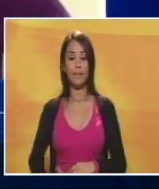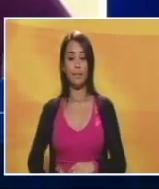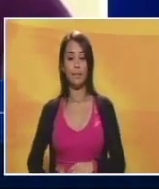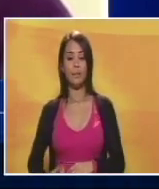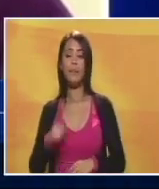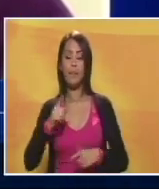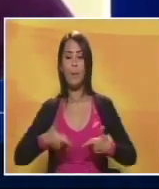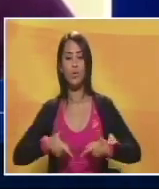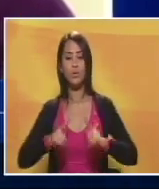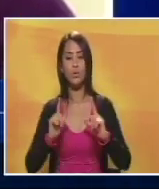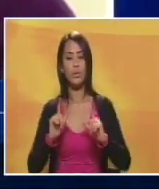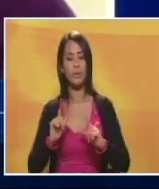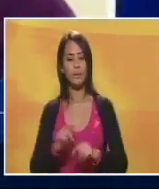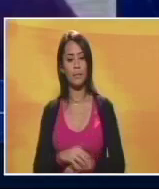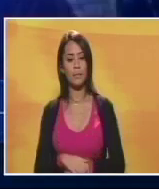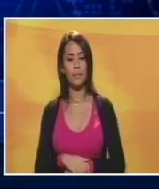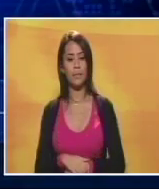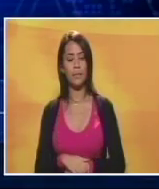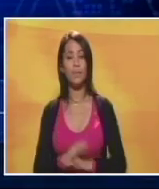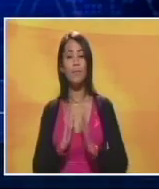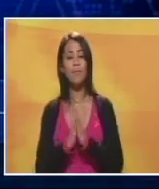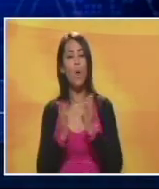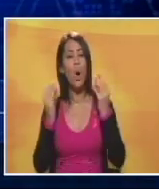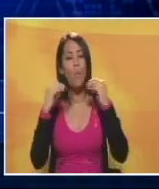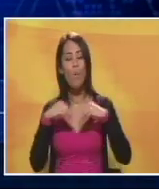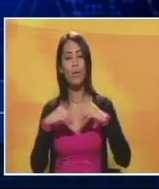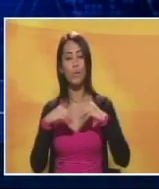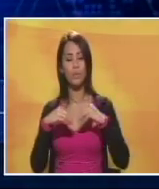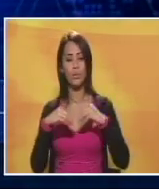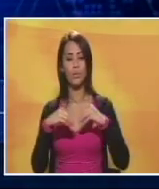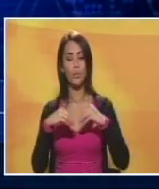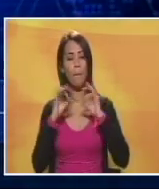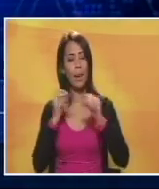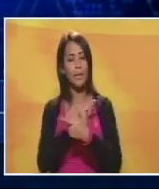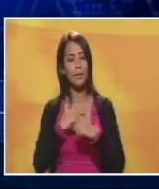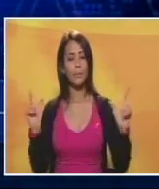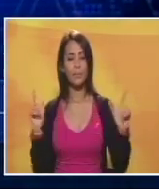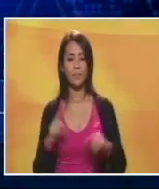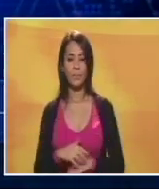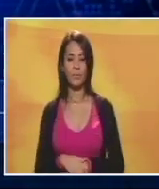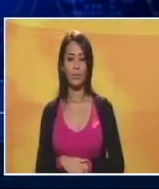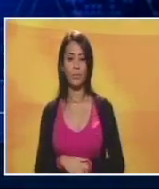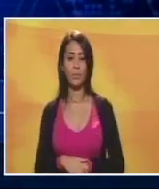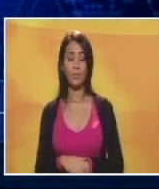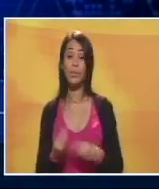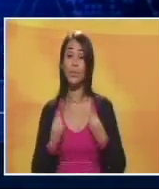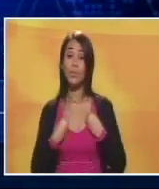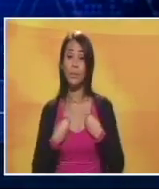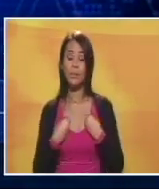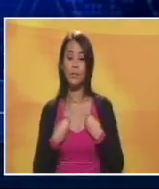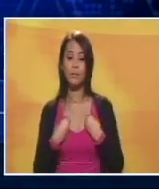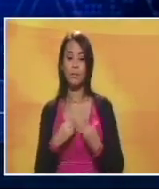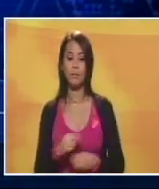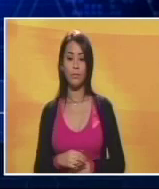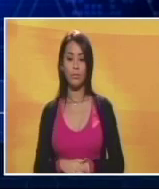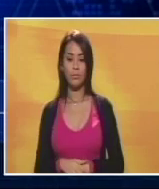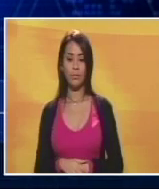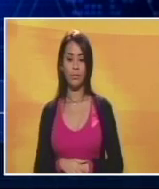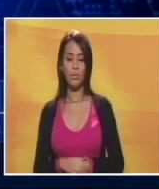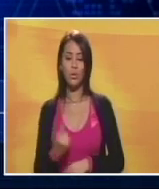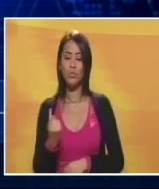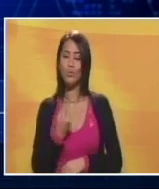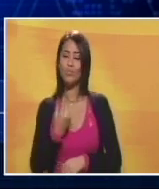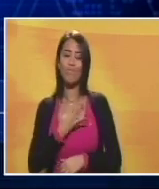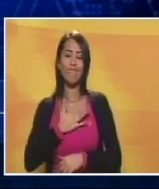y a las autoridades para que lleguen a un acuerdo para su liberación. Estas nuestras vidas. Solo